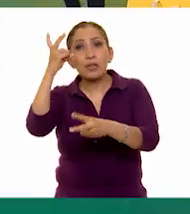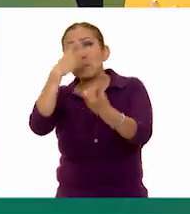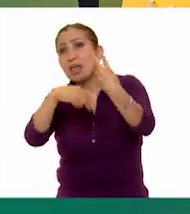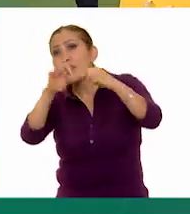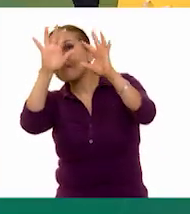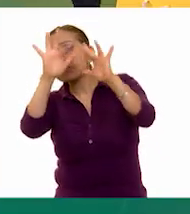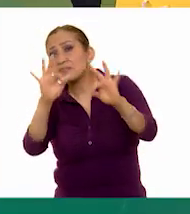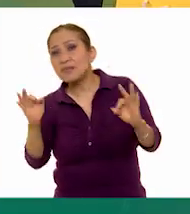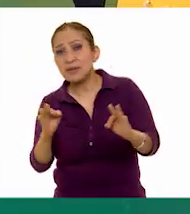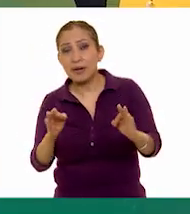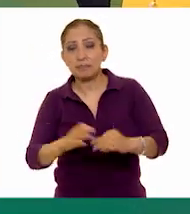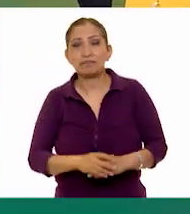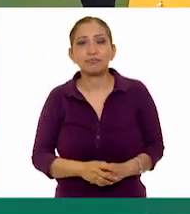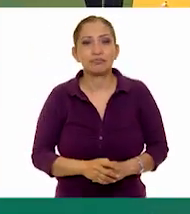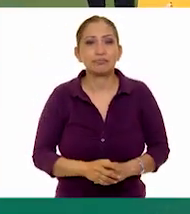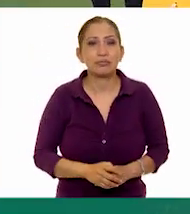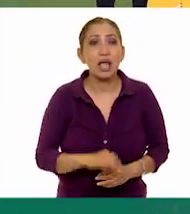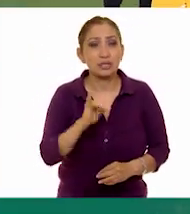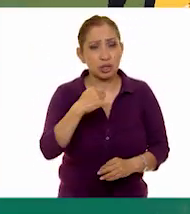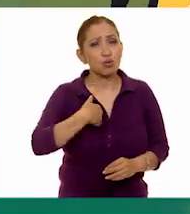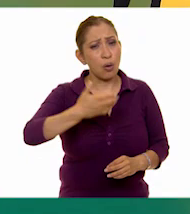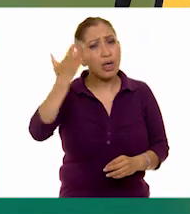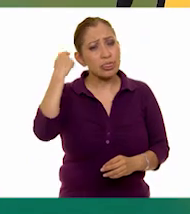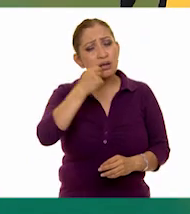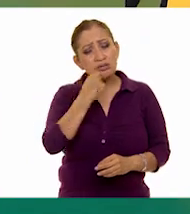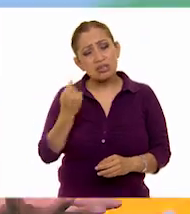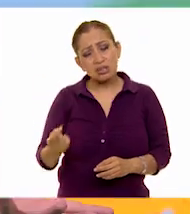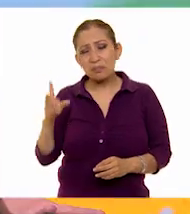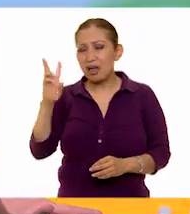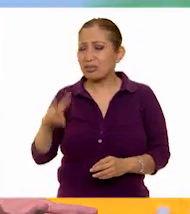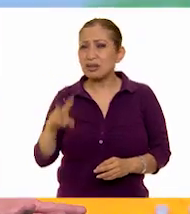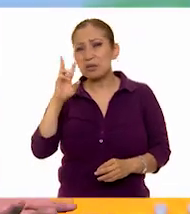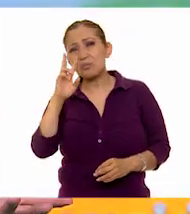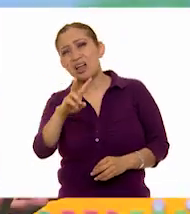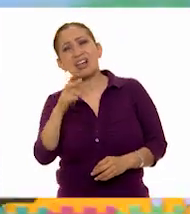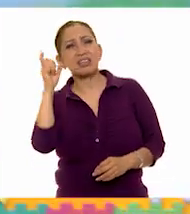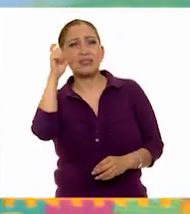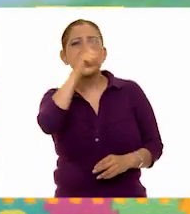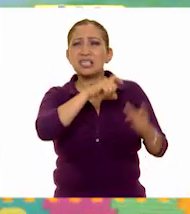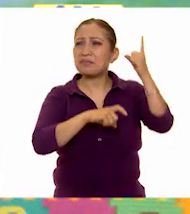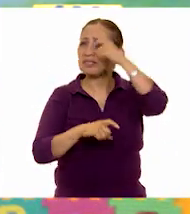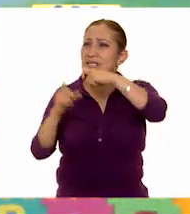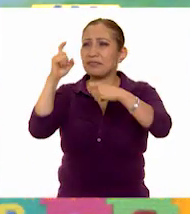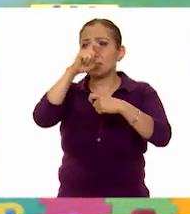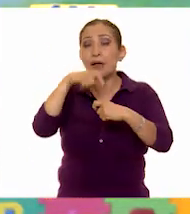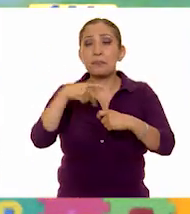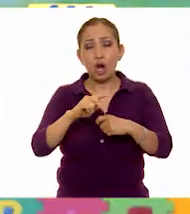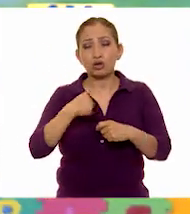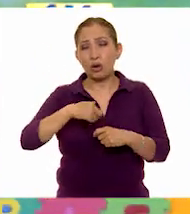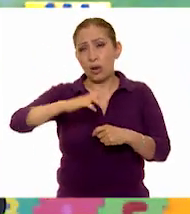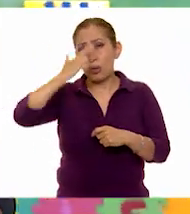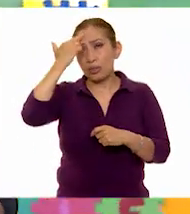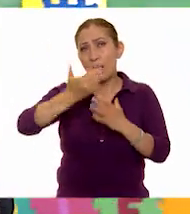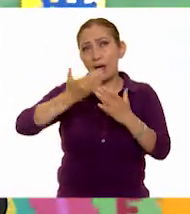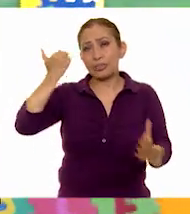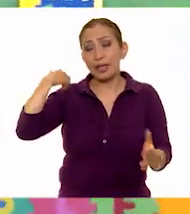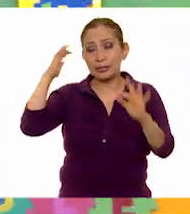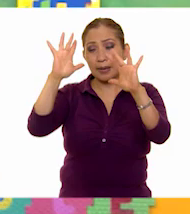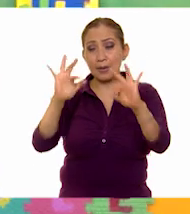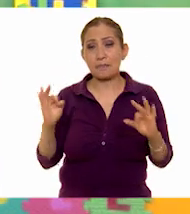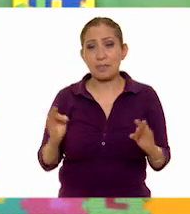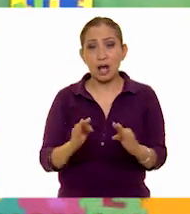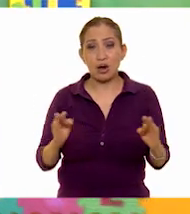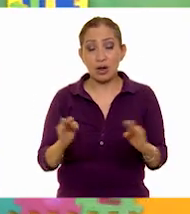Pues sí. Porque yo de muy pequeño, pues la verdad es que me parecía todo muy complicado. Pero ahora recuerdo los inviernos en el